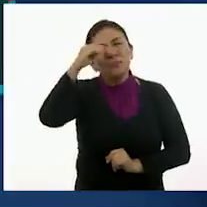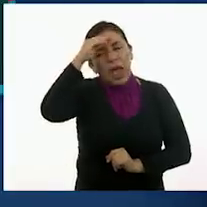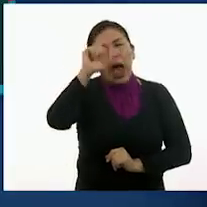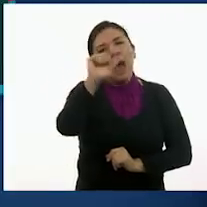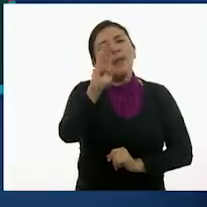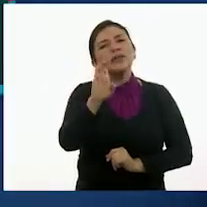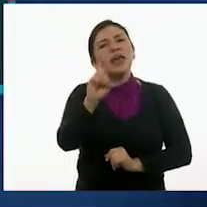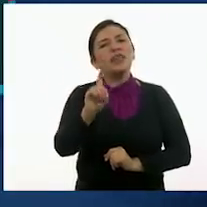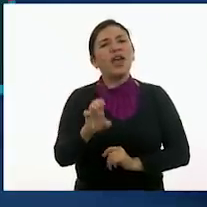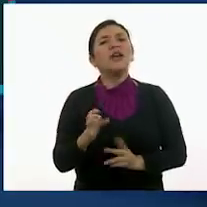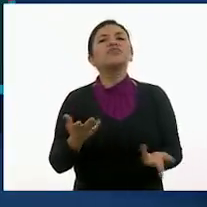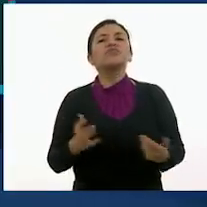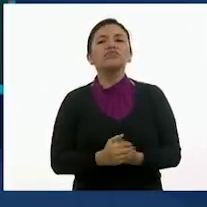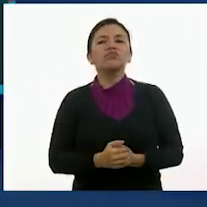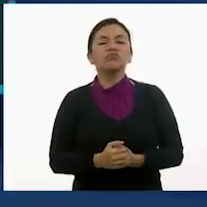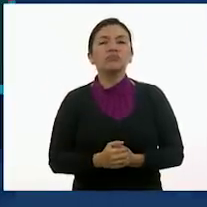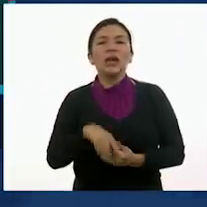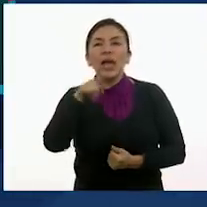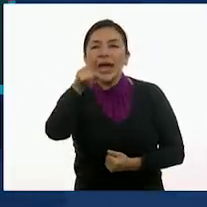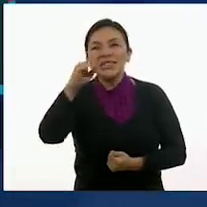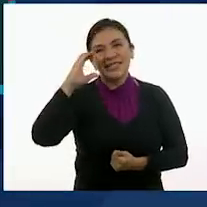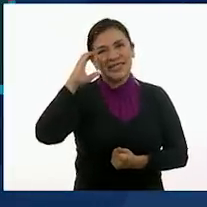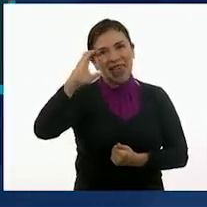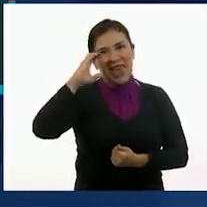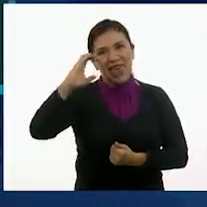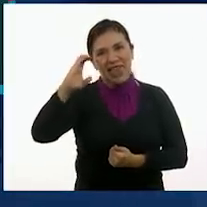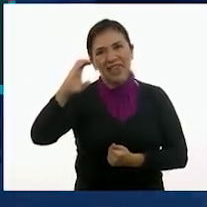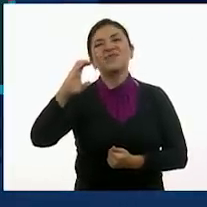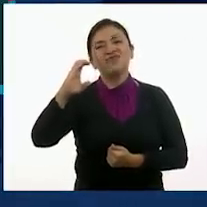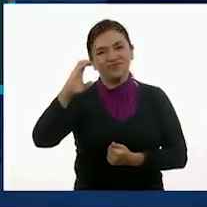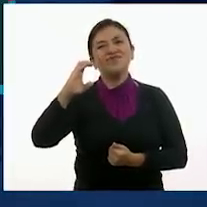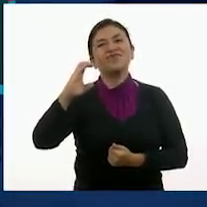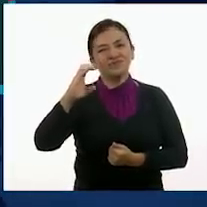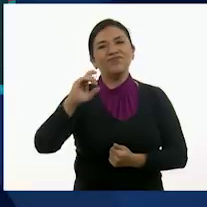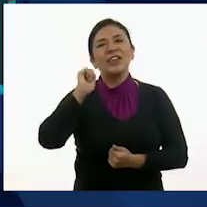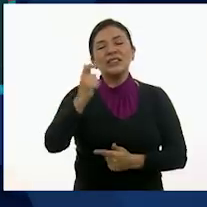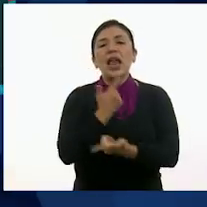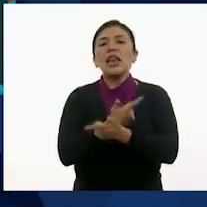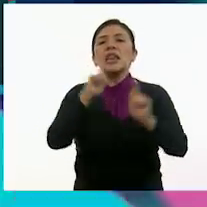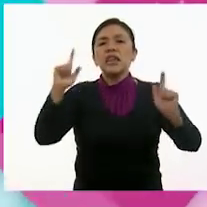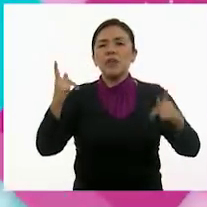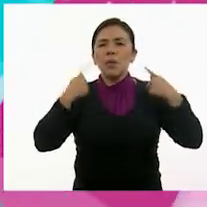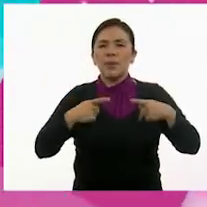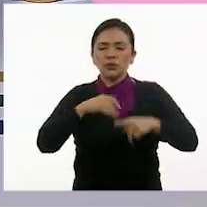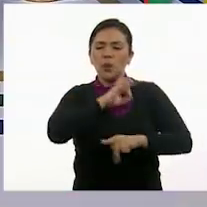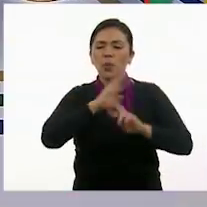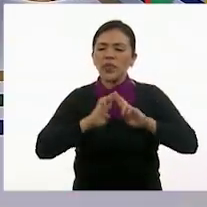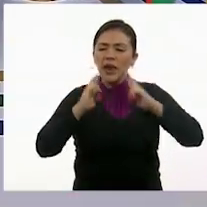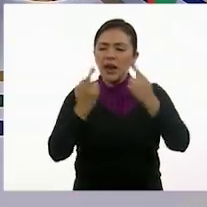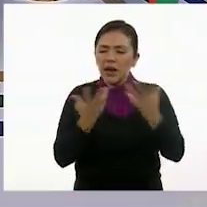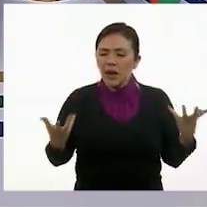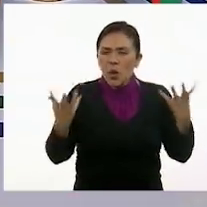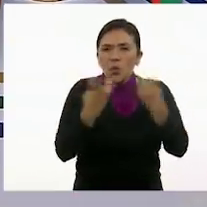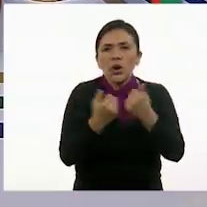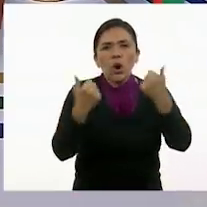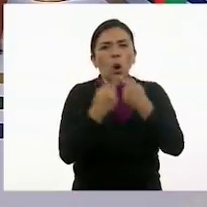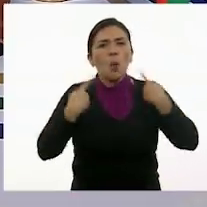D? ¡La C, maestra! ¡Sí! Sí, libertad de reunión con otras